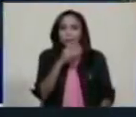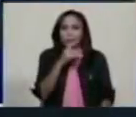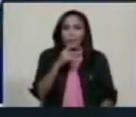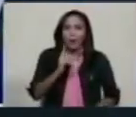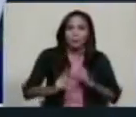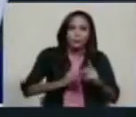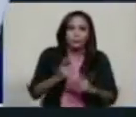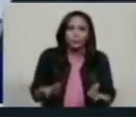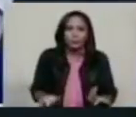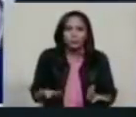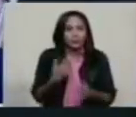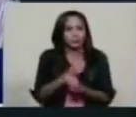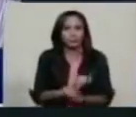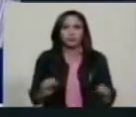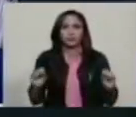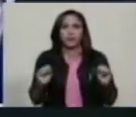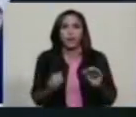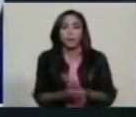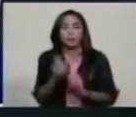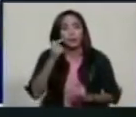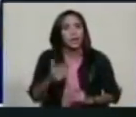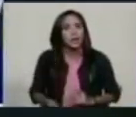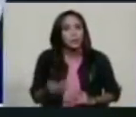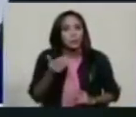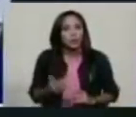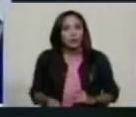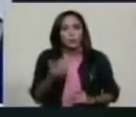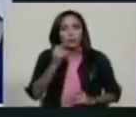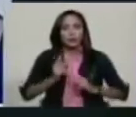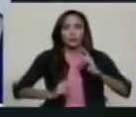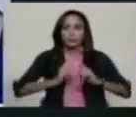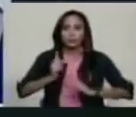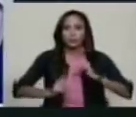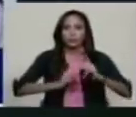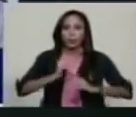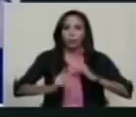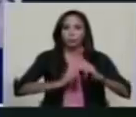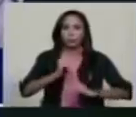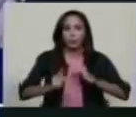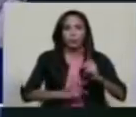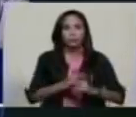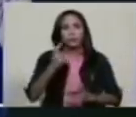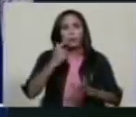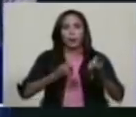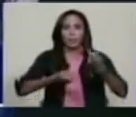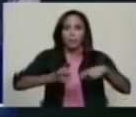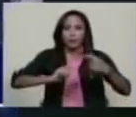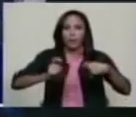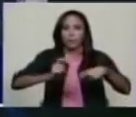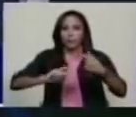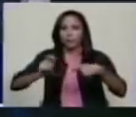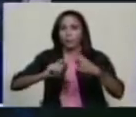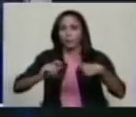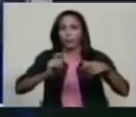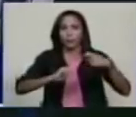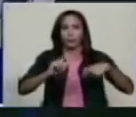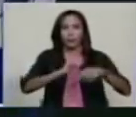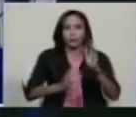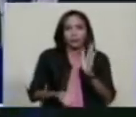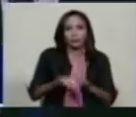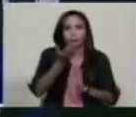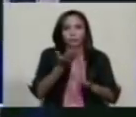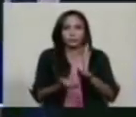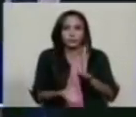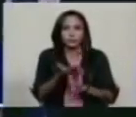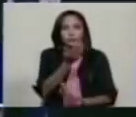hacia abajo lo que significa tener la suficiente fuerza para poder ser partícipe de ese flujo del comercio